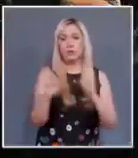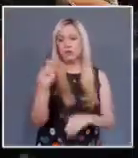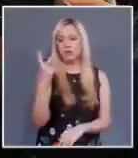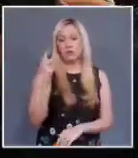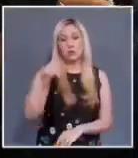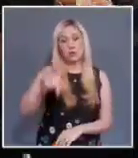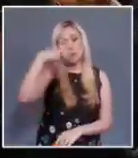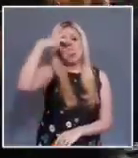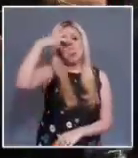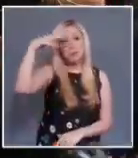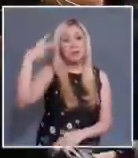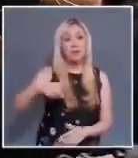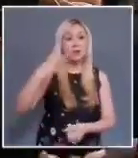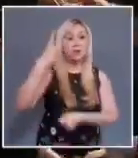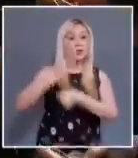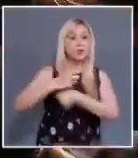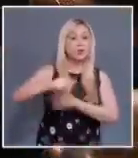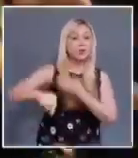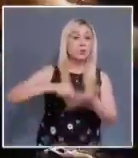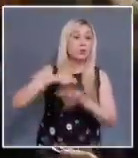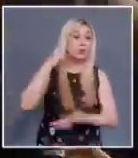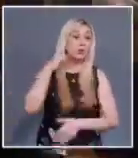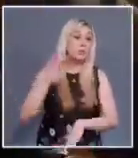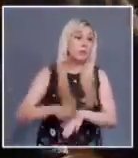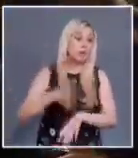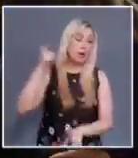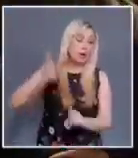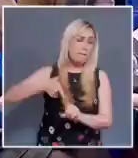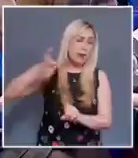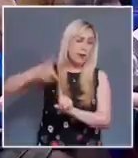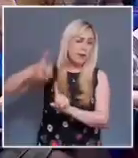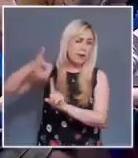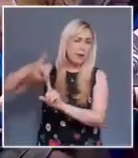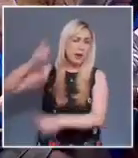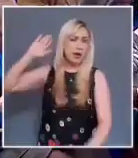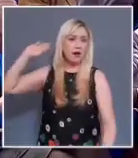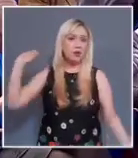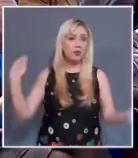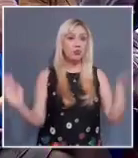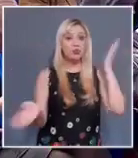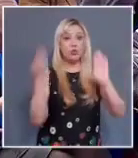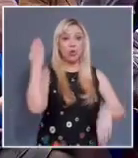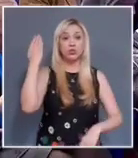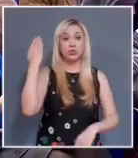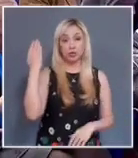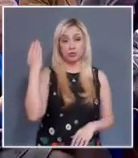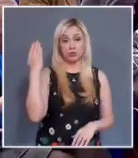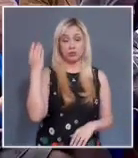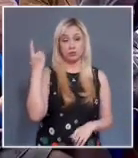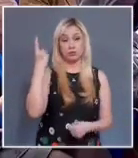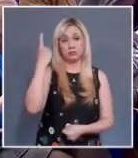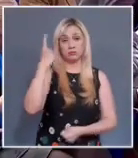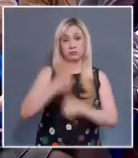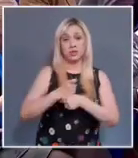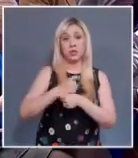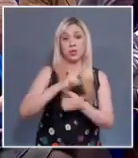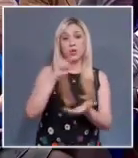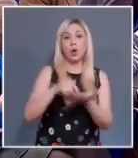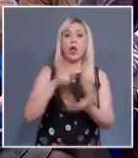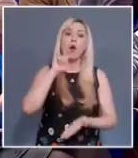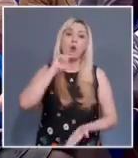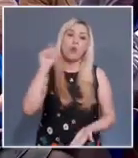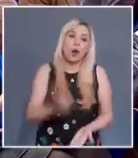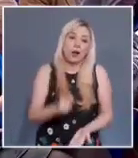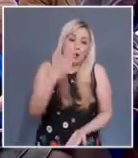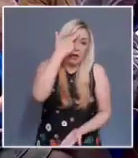más comunicadores asesinados del mundo. El primer lugar fue ocupado por Ucrania, de acuerdo con la